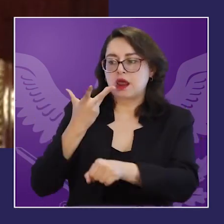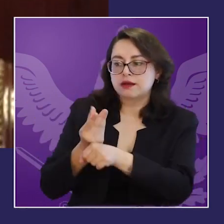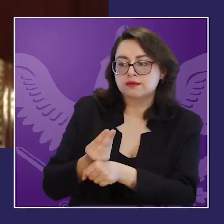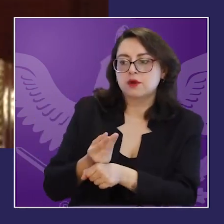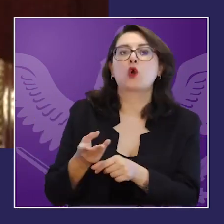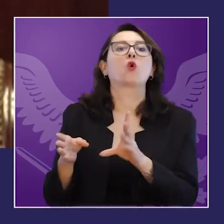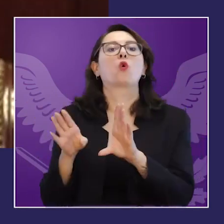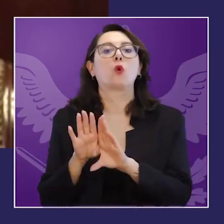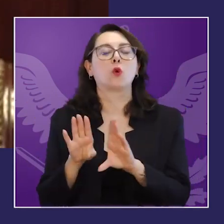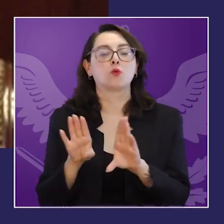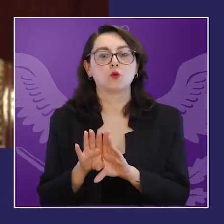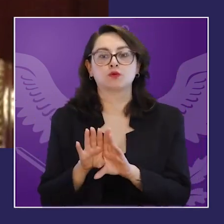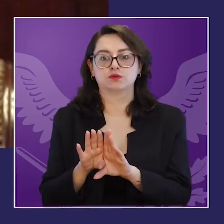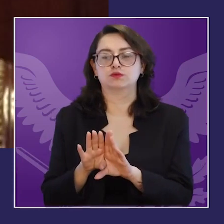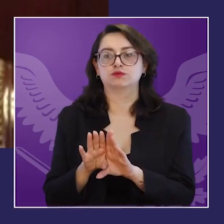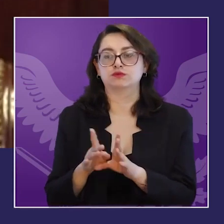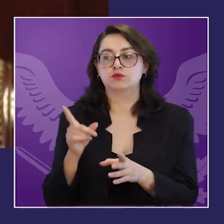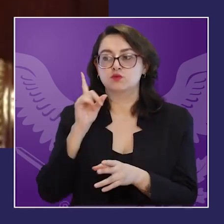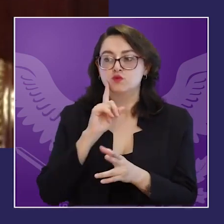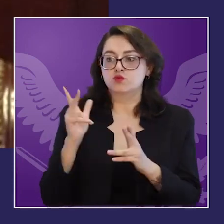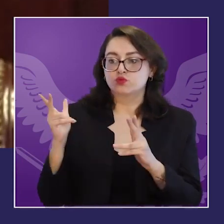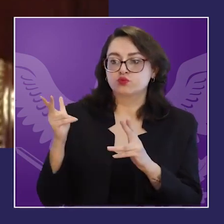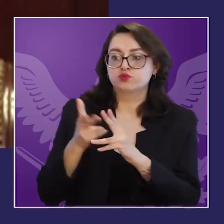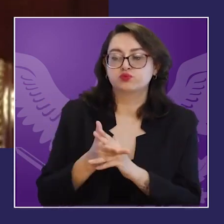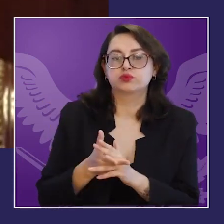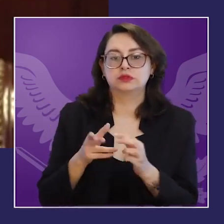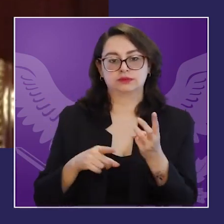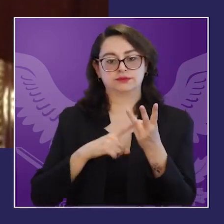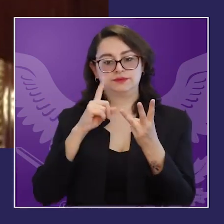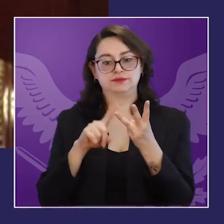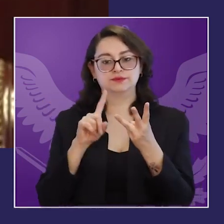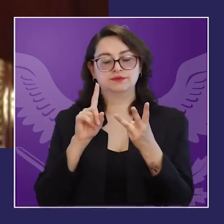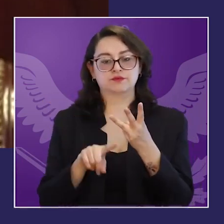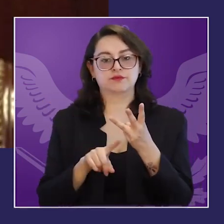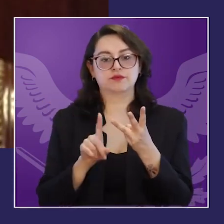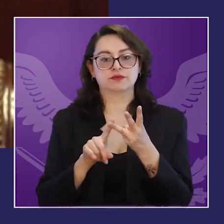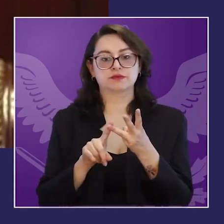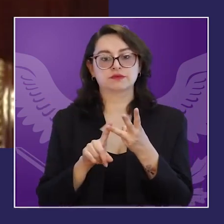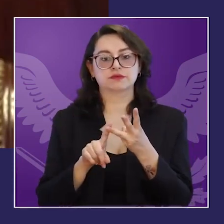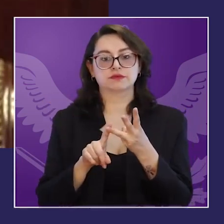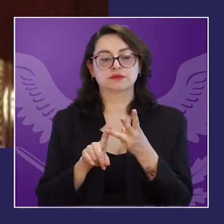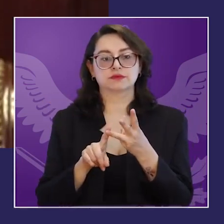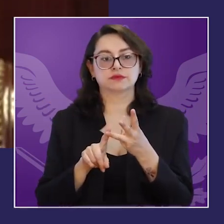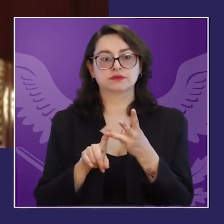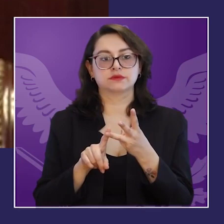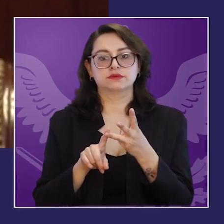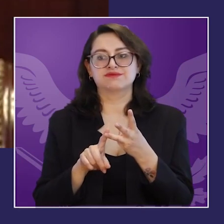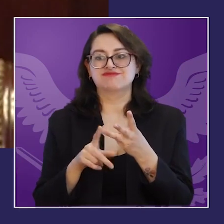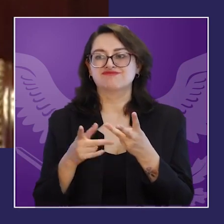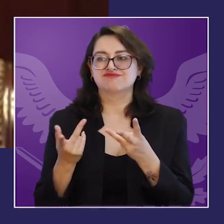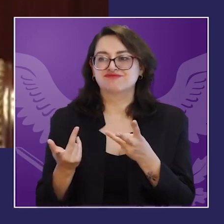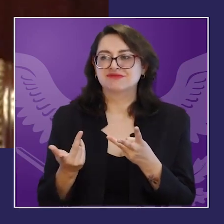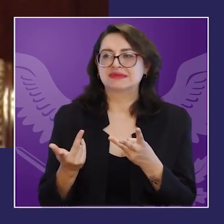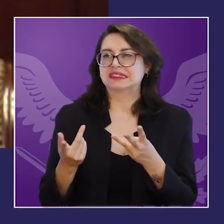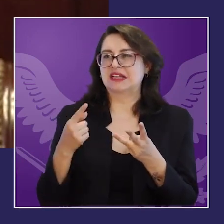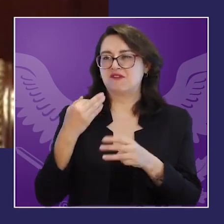para los feminicidios o femicidios. Y un tercer lugar es ese ámbito más que gris, como de coordinación o que